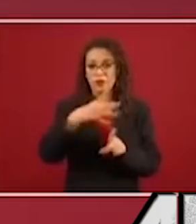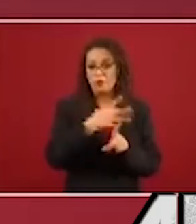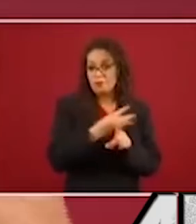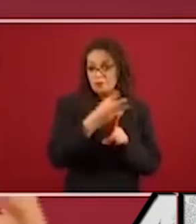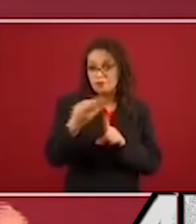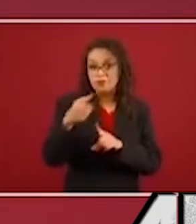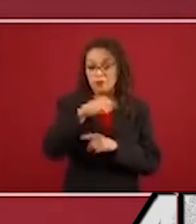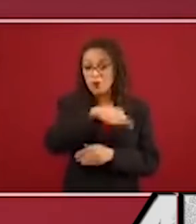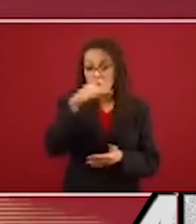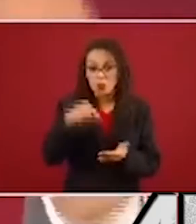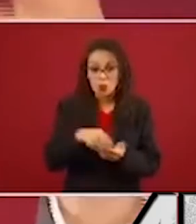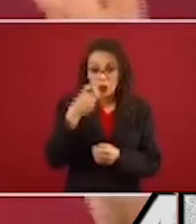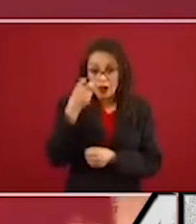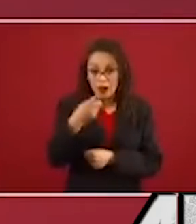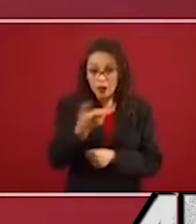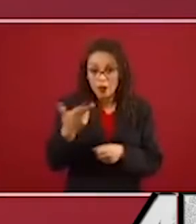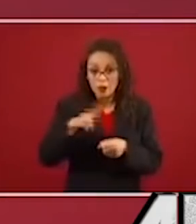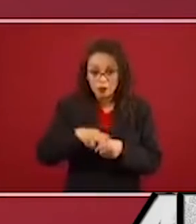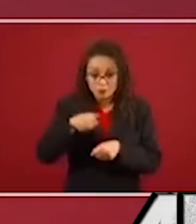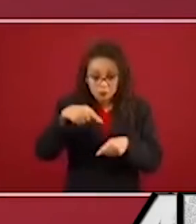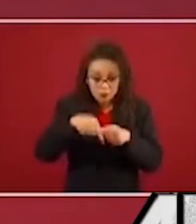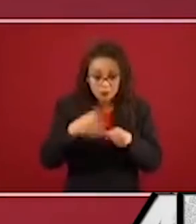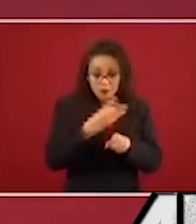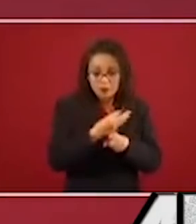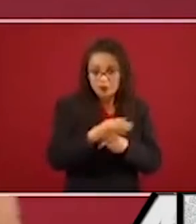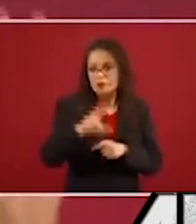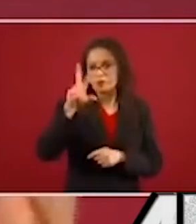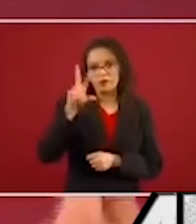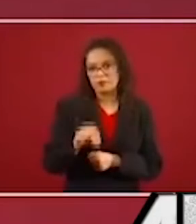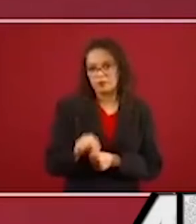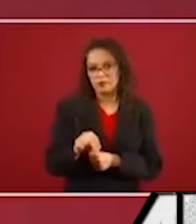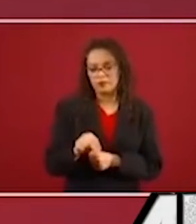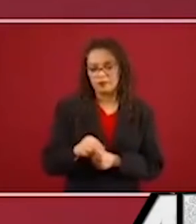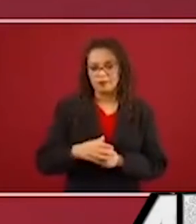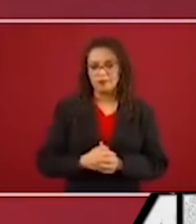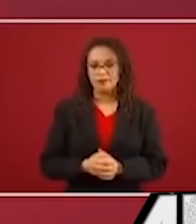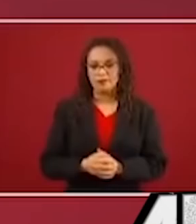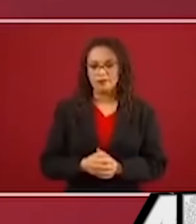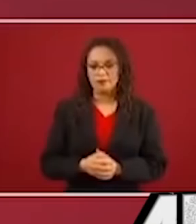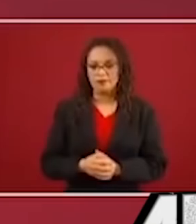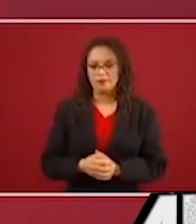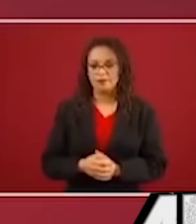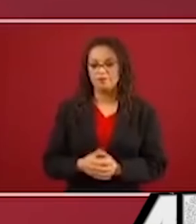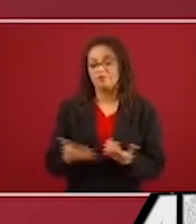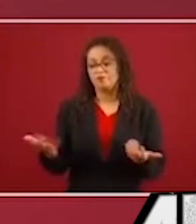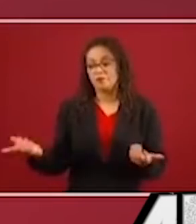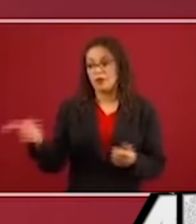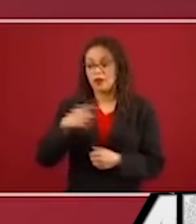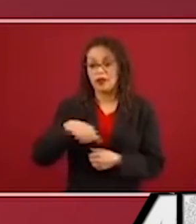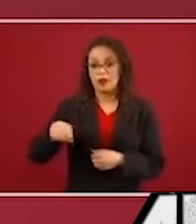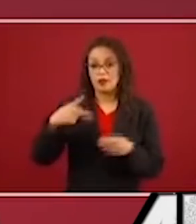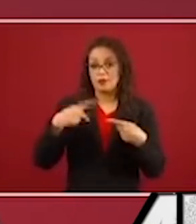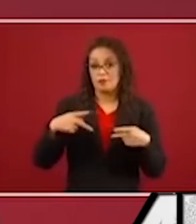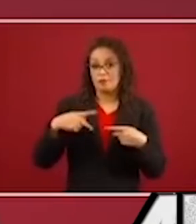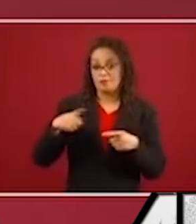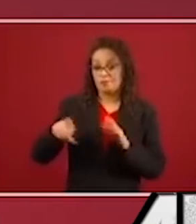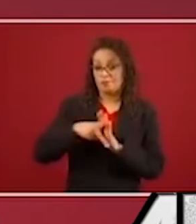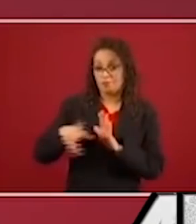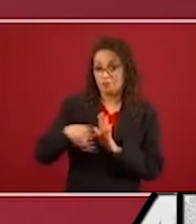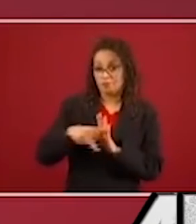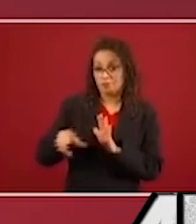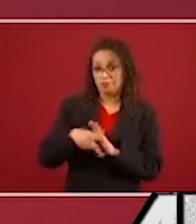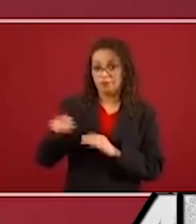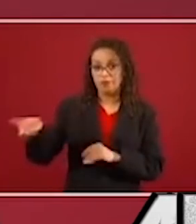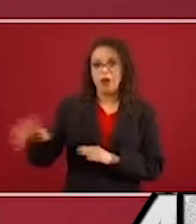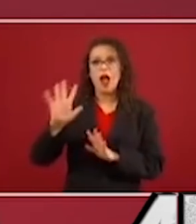que un periodista descubra de la nada, porque es trabajo que se está haciendo ya desde hace